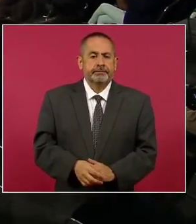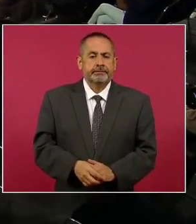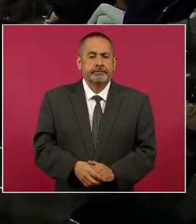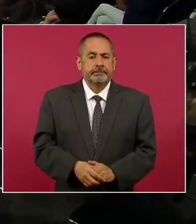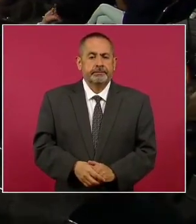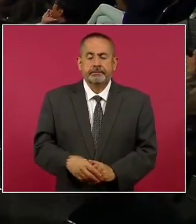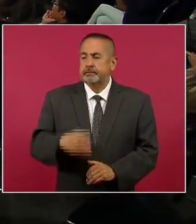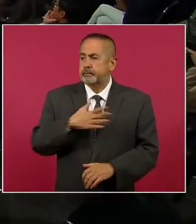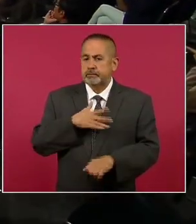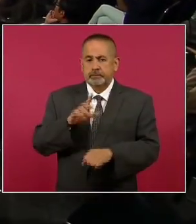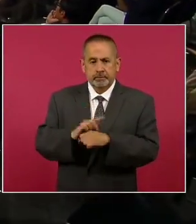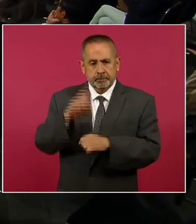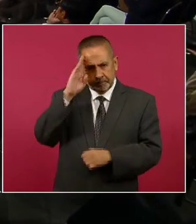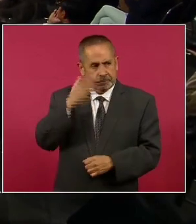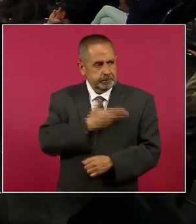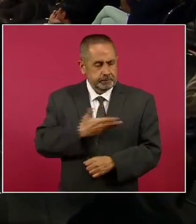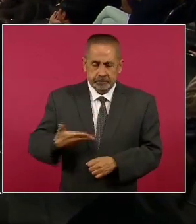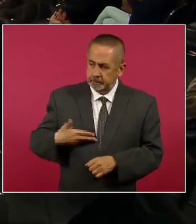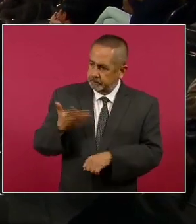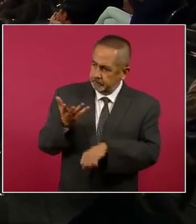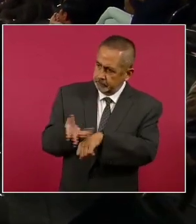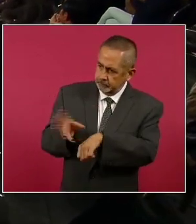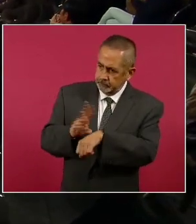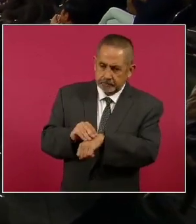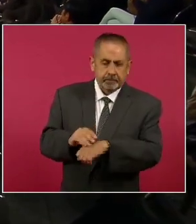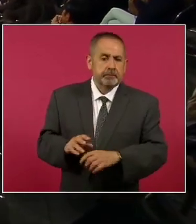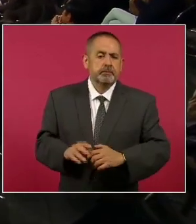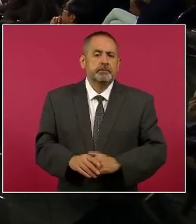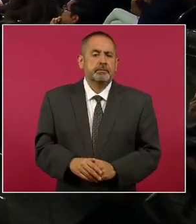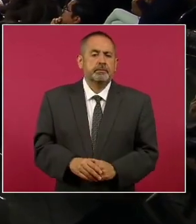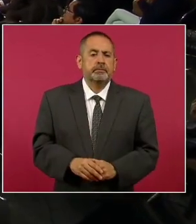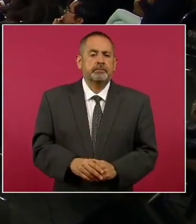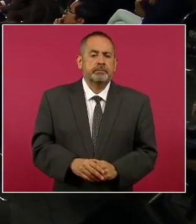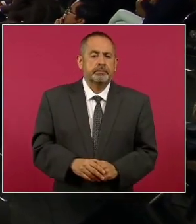Muy buenos días, señor presidente. Con su permiso,